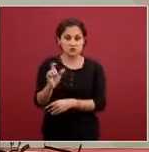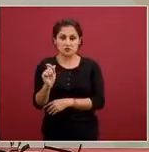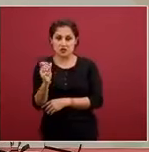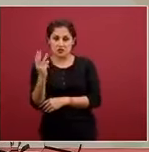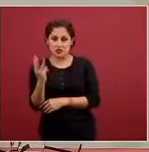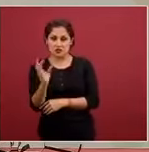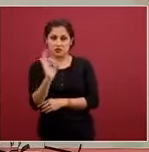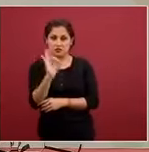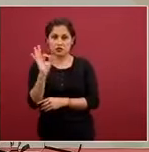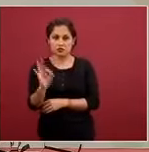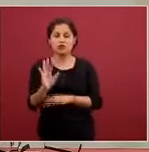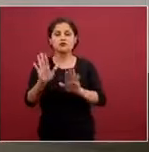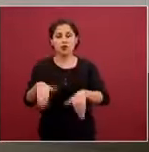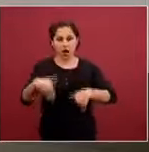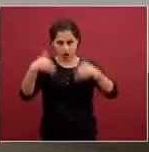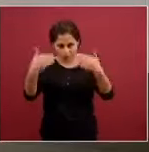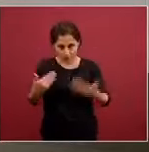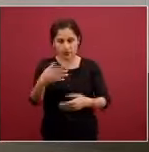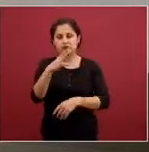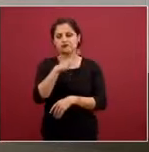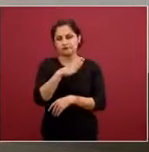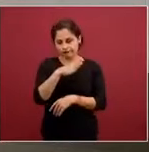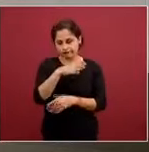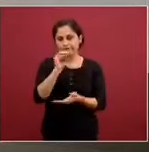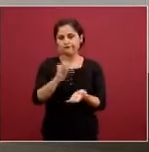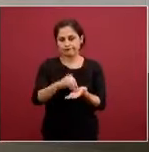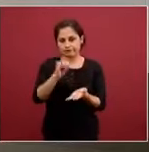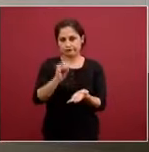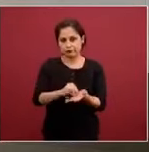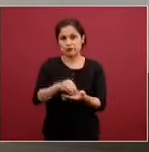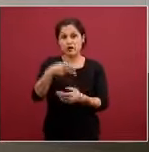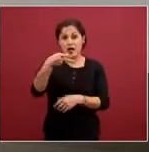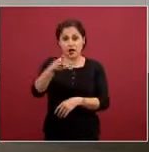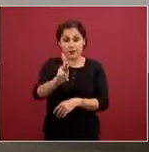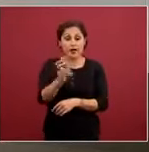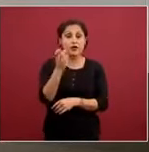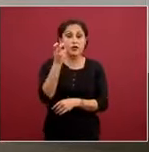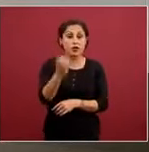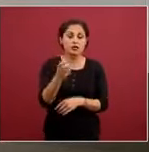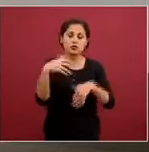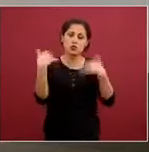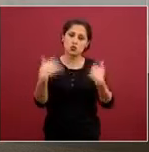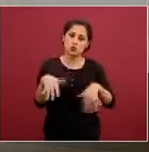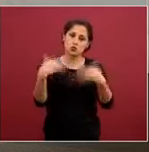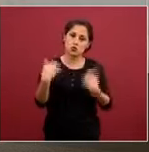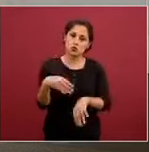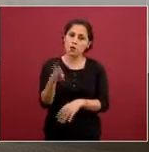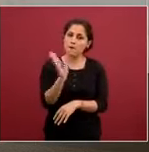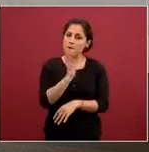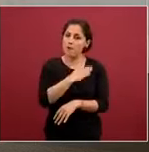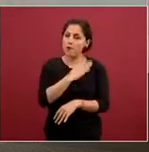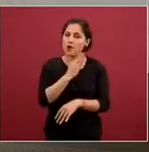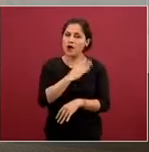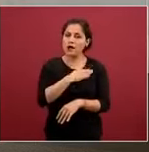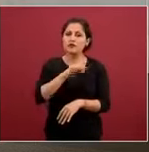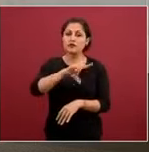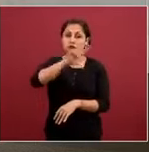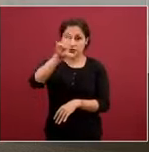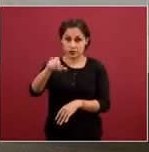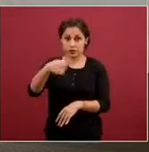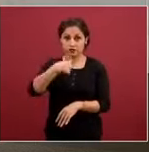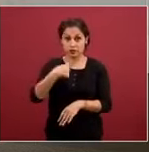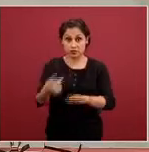en el espacio público. Y esto es muy benéfico. Un día les traigo próximamente parte de lo que nos entregaron los